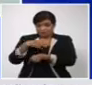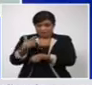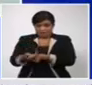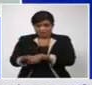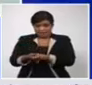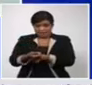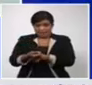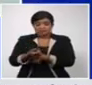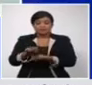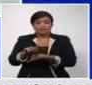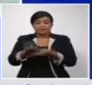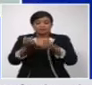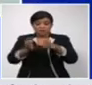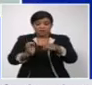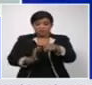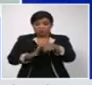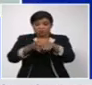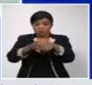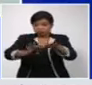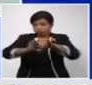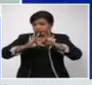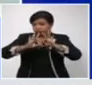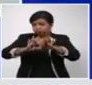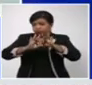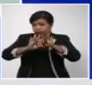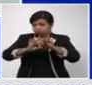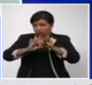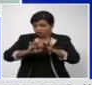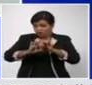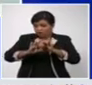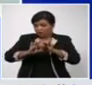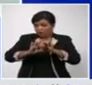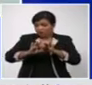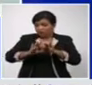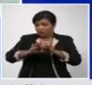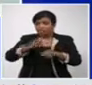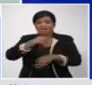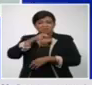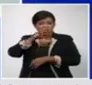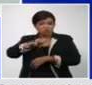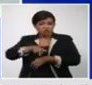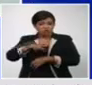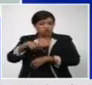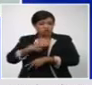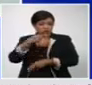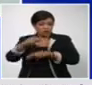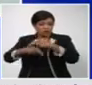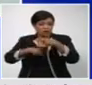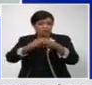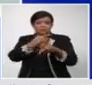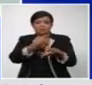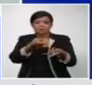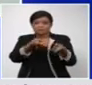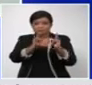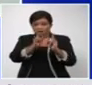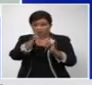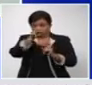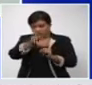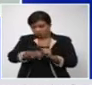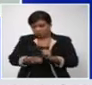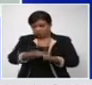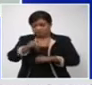y críticos, recuperados, se hizo, reitero, la evaluación de los fallecidos desde esta fecha. El